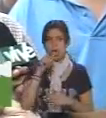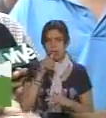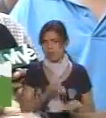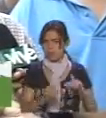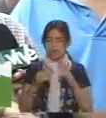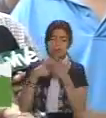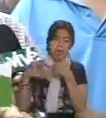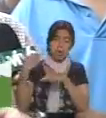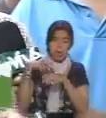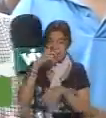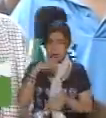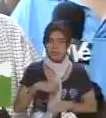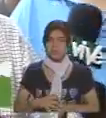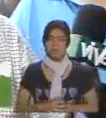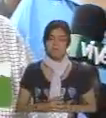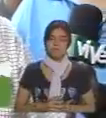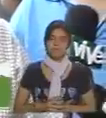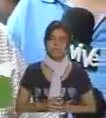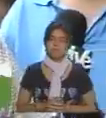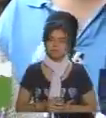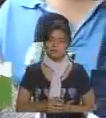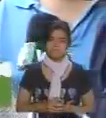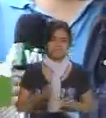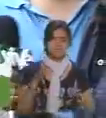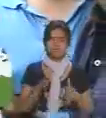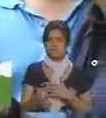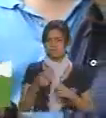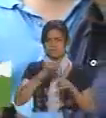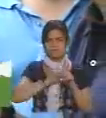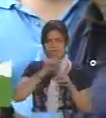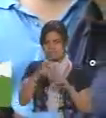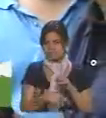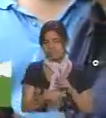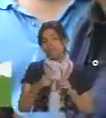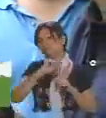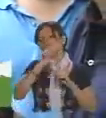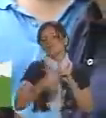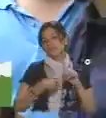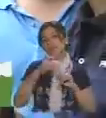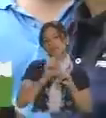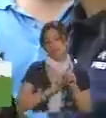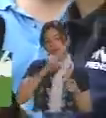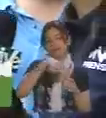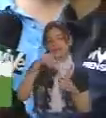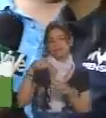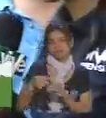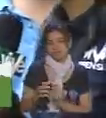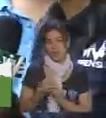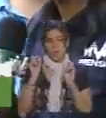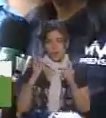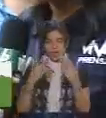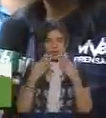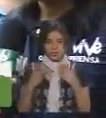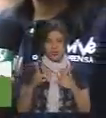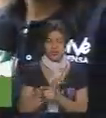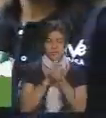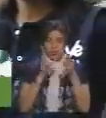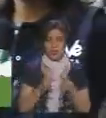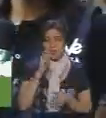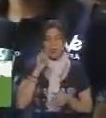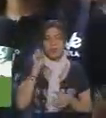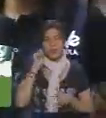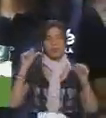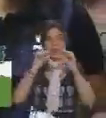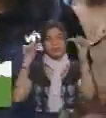acá. Okay. ¿Y usted qué cultivos tiene? Plátano. ¿Plátano? Plátano. Bien, muchísimas gracias. Usuarios y usuarias del